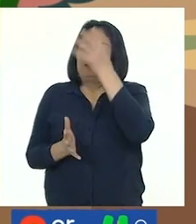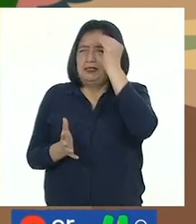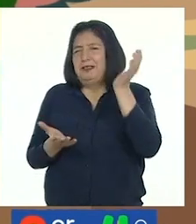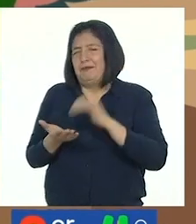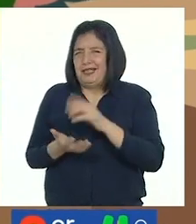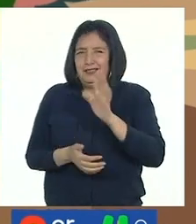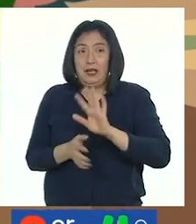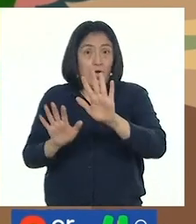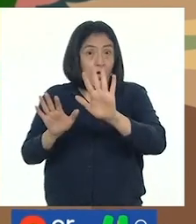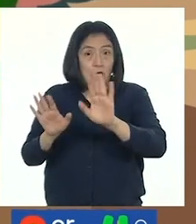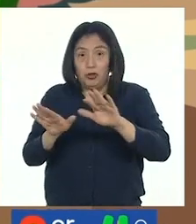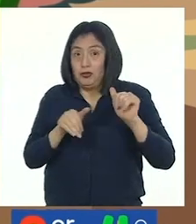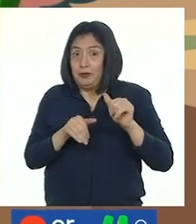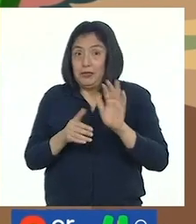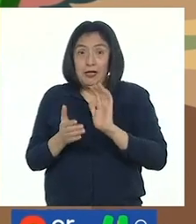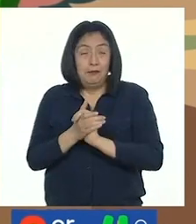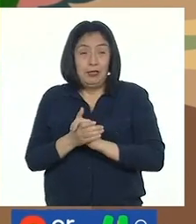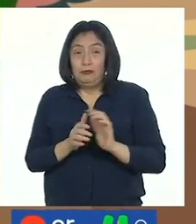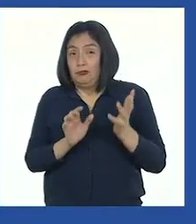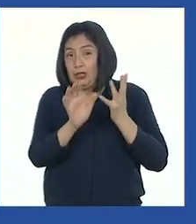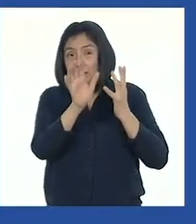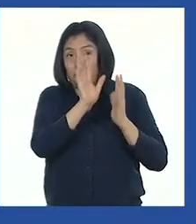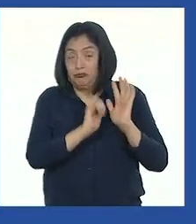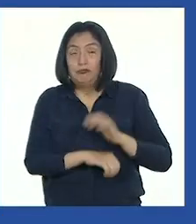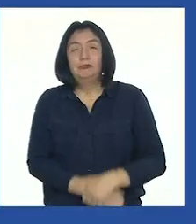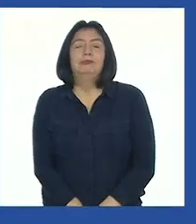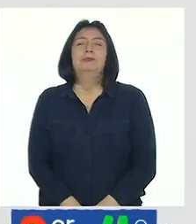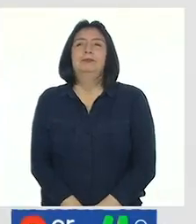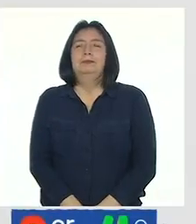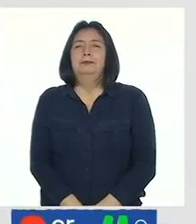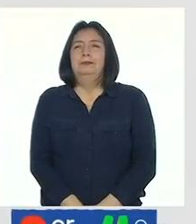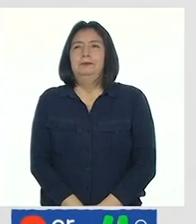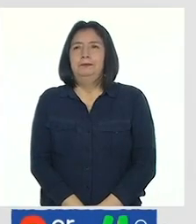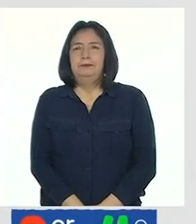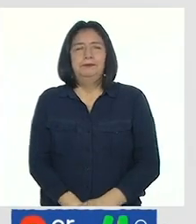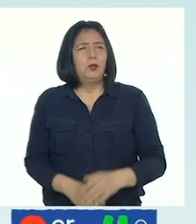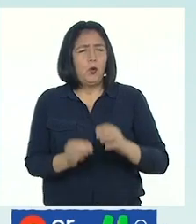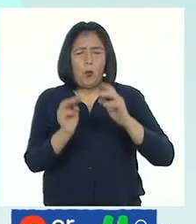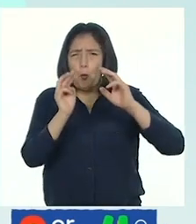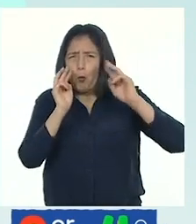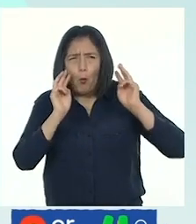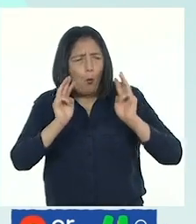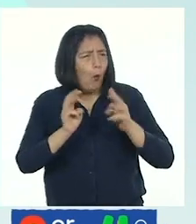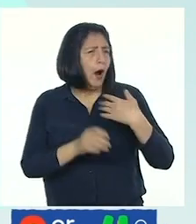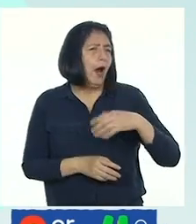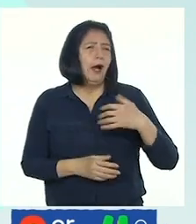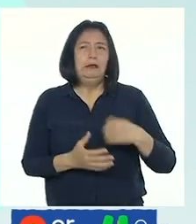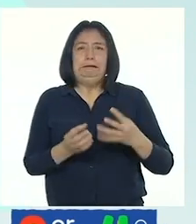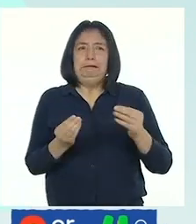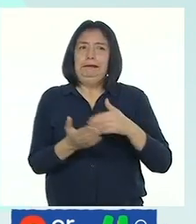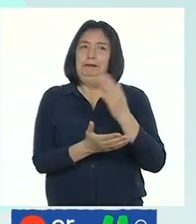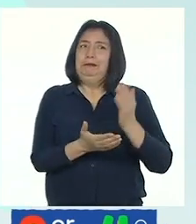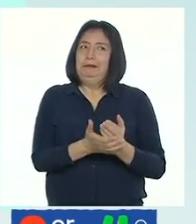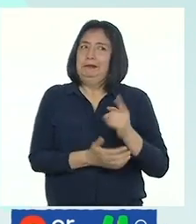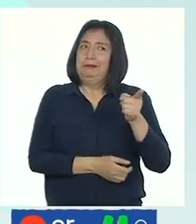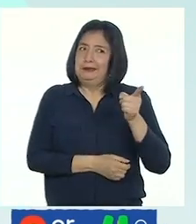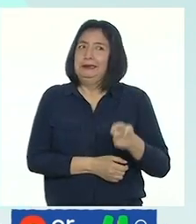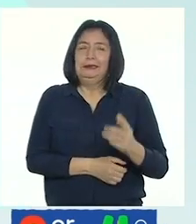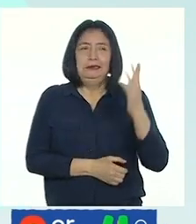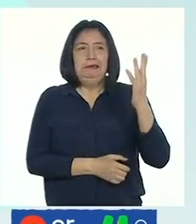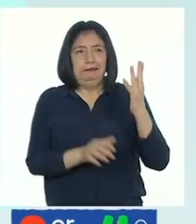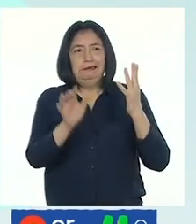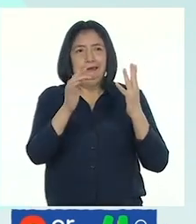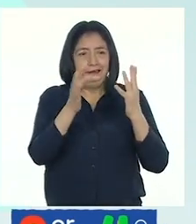a aprender más. ¡No se muevan, amigos cactus! ¡Wow! Tienen muchos problemas esos cactus,